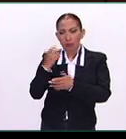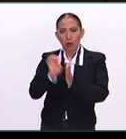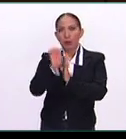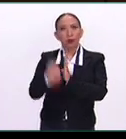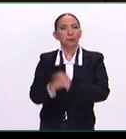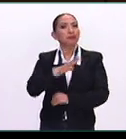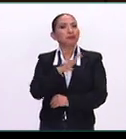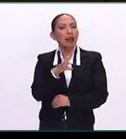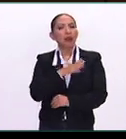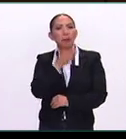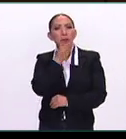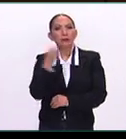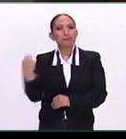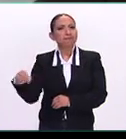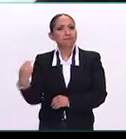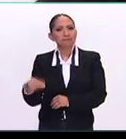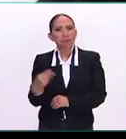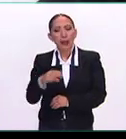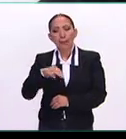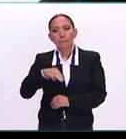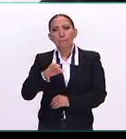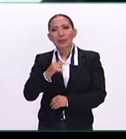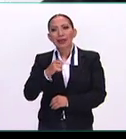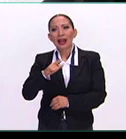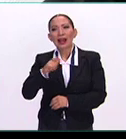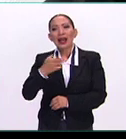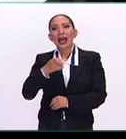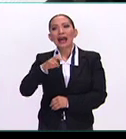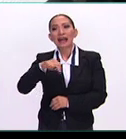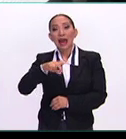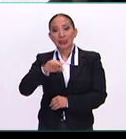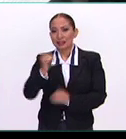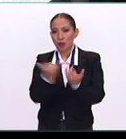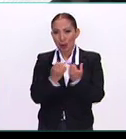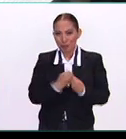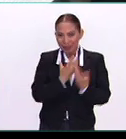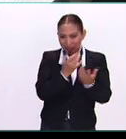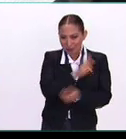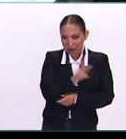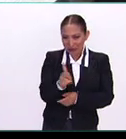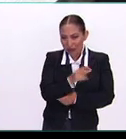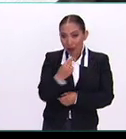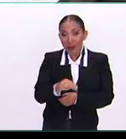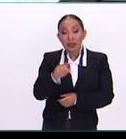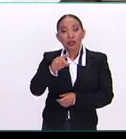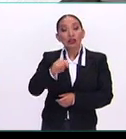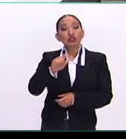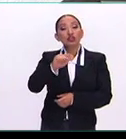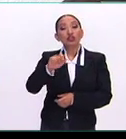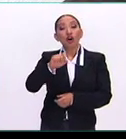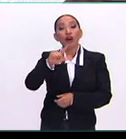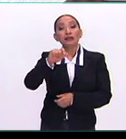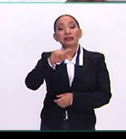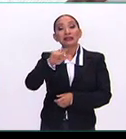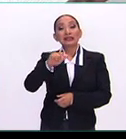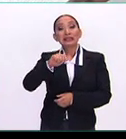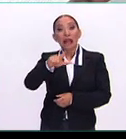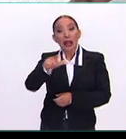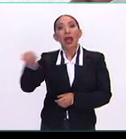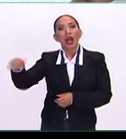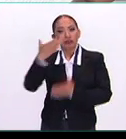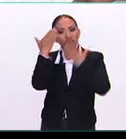por ejemplo, uno que se llama Miguel Hernández, como el gran poeta, este es Tzotzil,